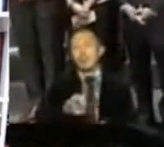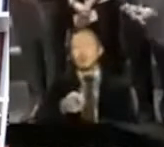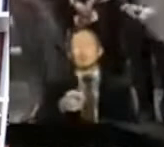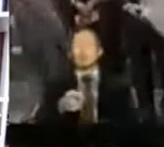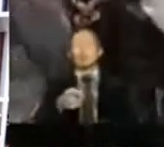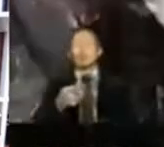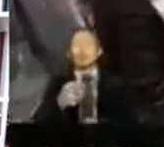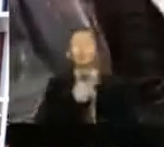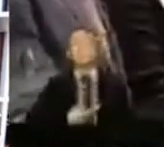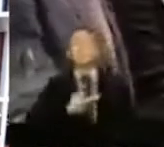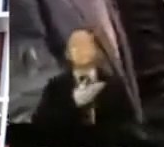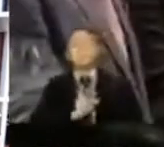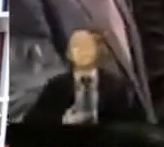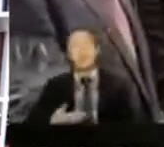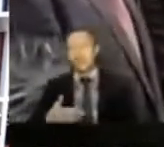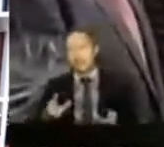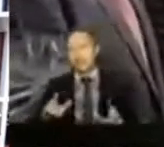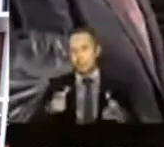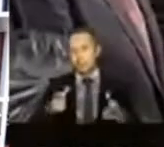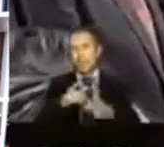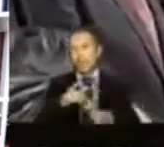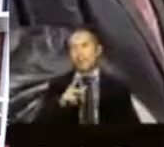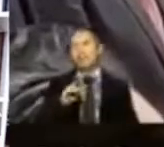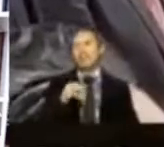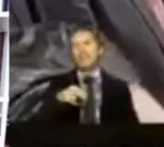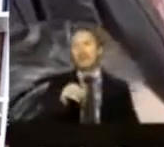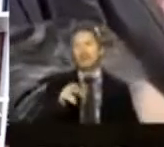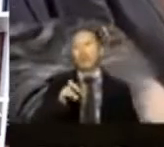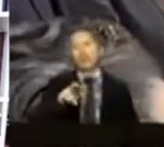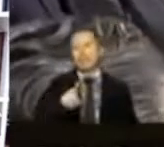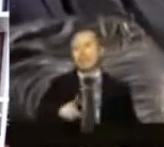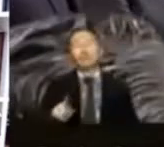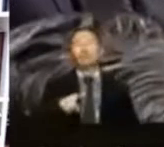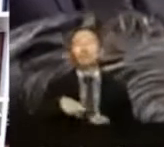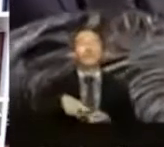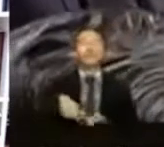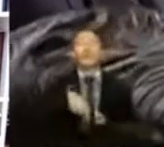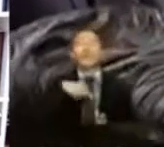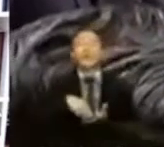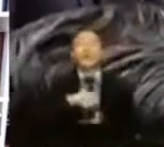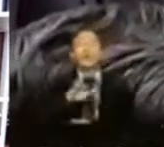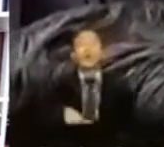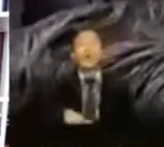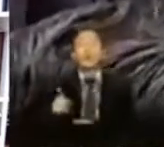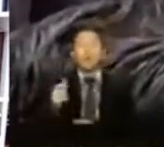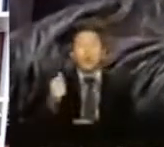saqueando Comisión Federal de Electricidad. Entonces, se está